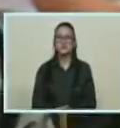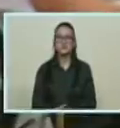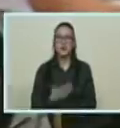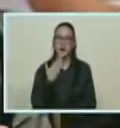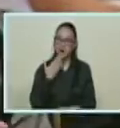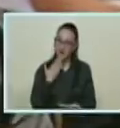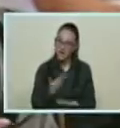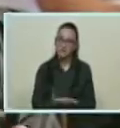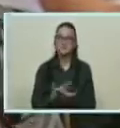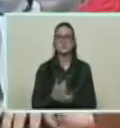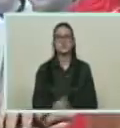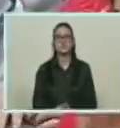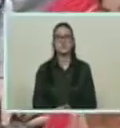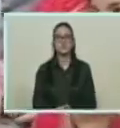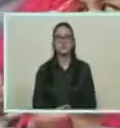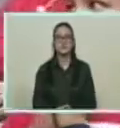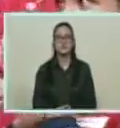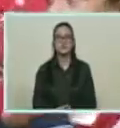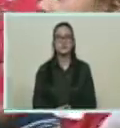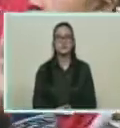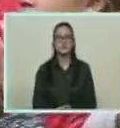De nada.